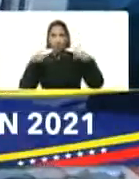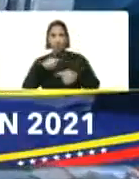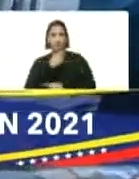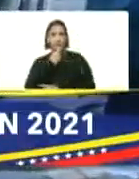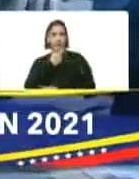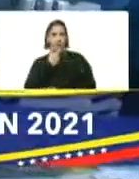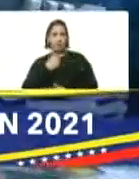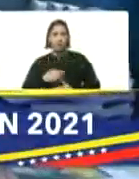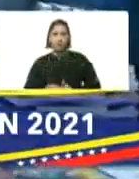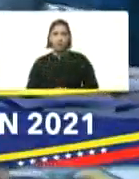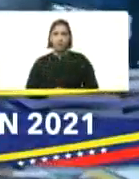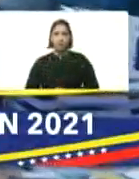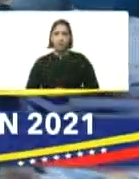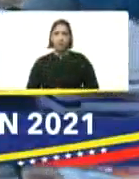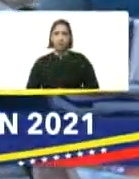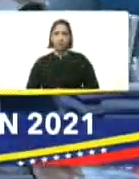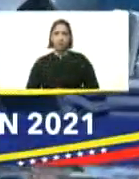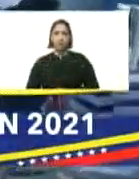belleza.